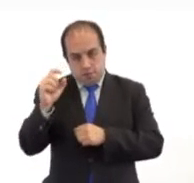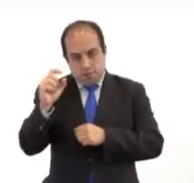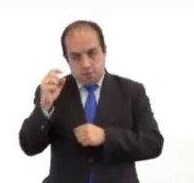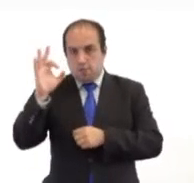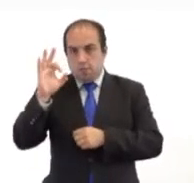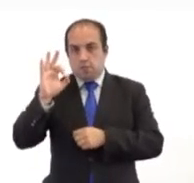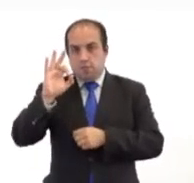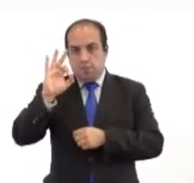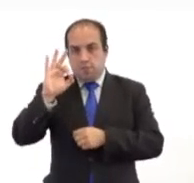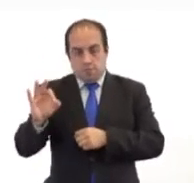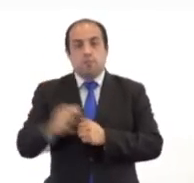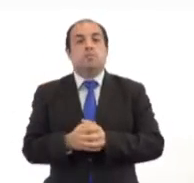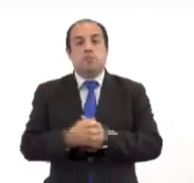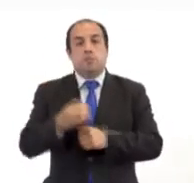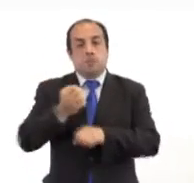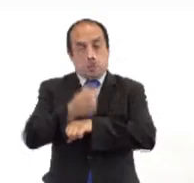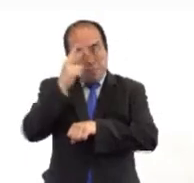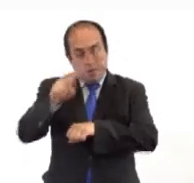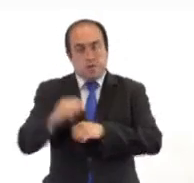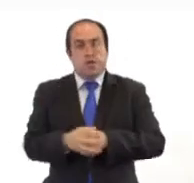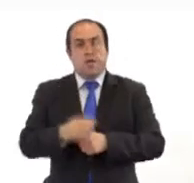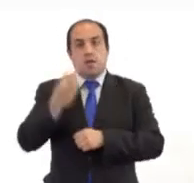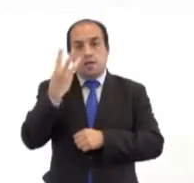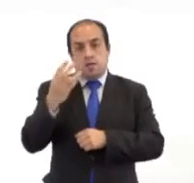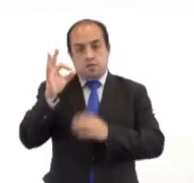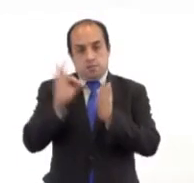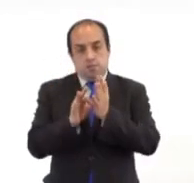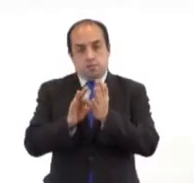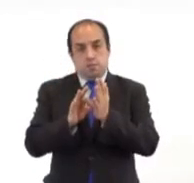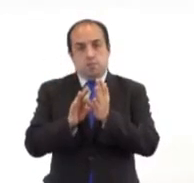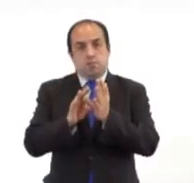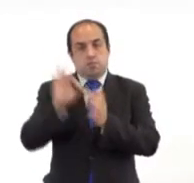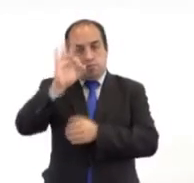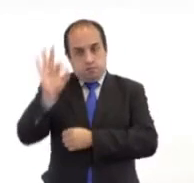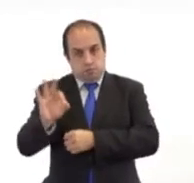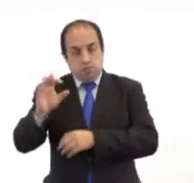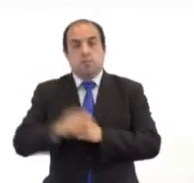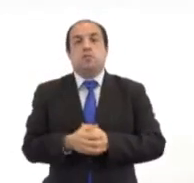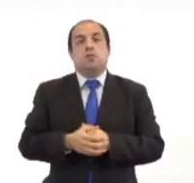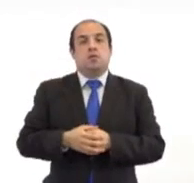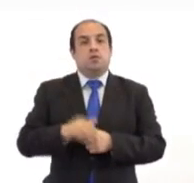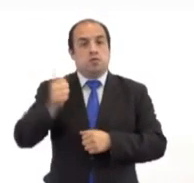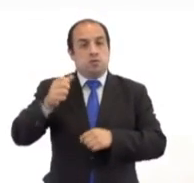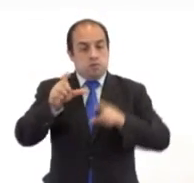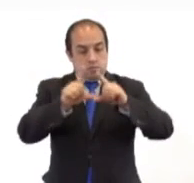24,5% del Estado de México y 0,3% de otras entidades federativas. Siguiente.